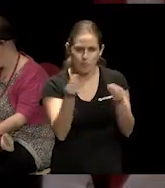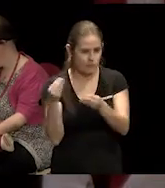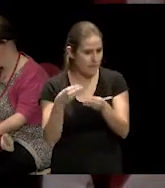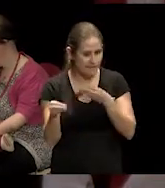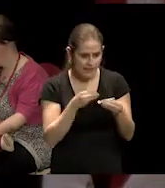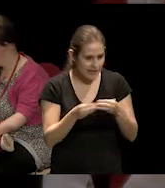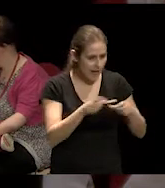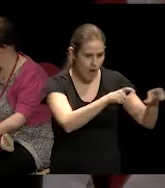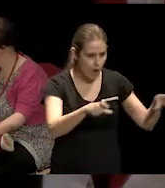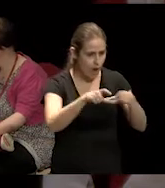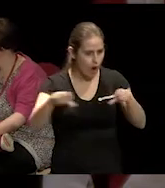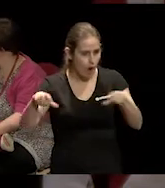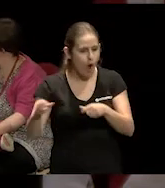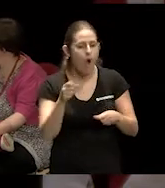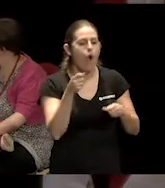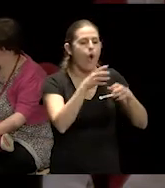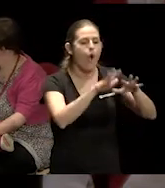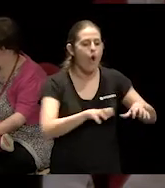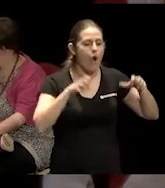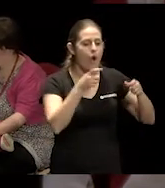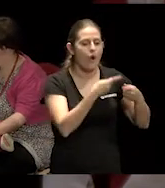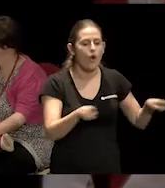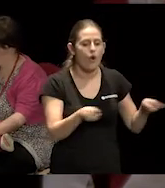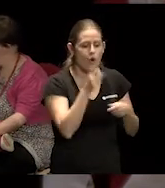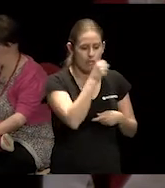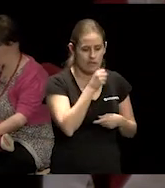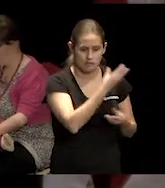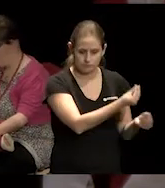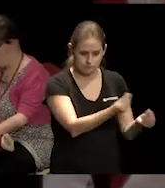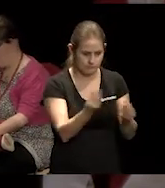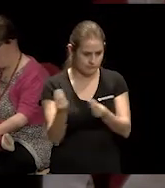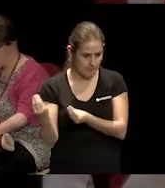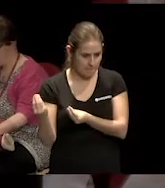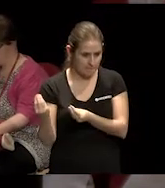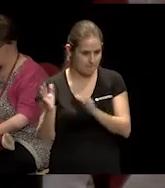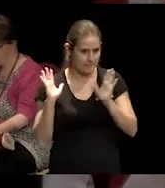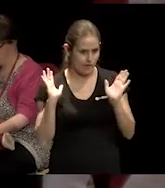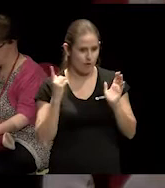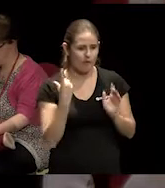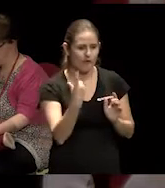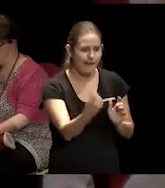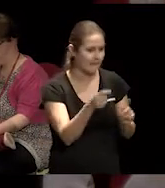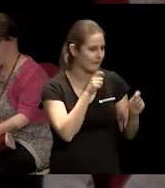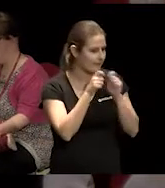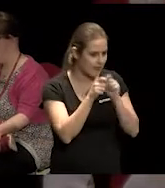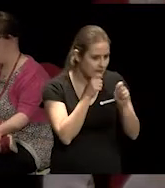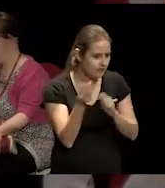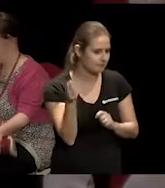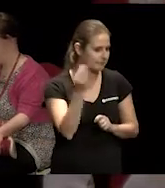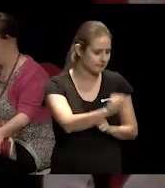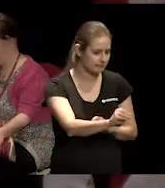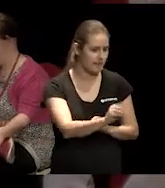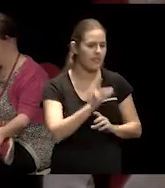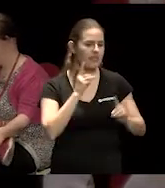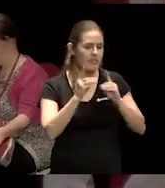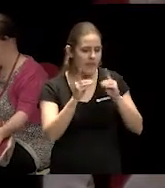de conciertos y estas cosas, pero nos falta toda la parte de entrevistas,